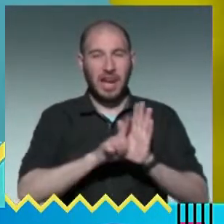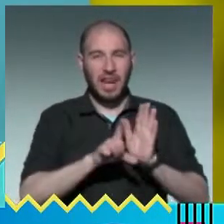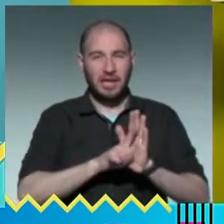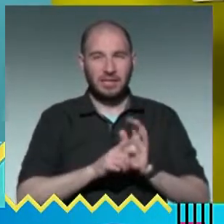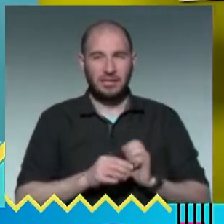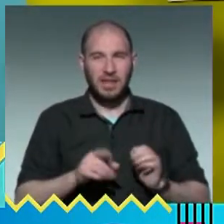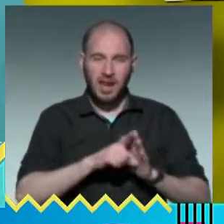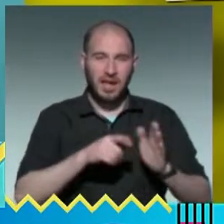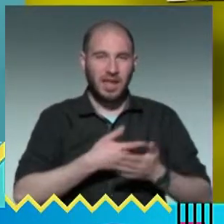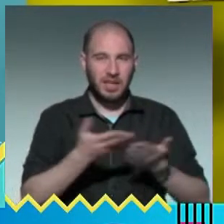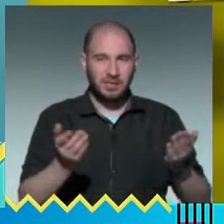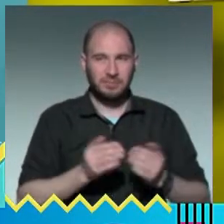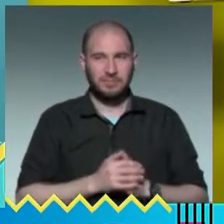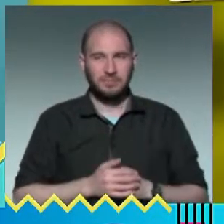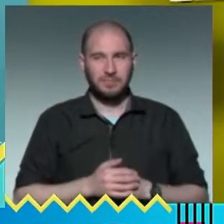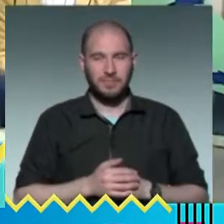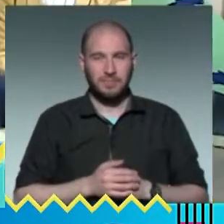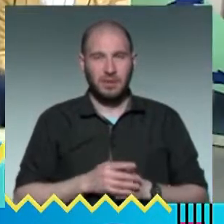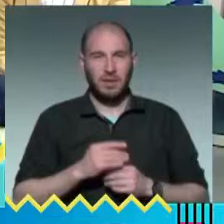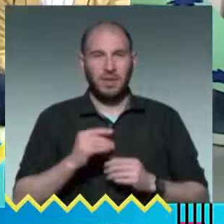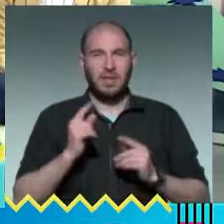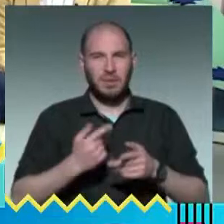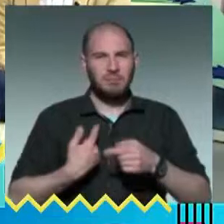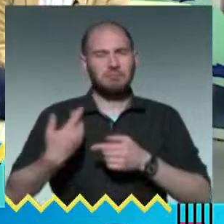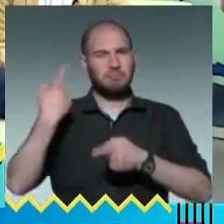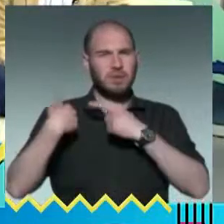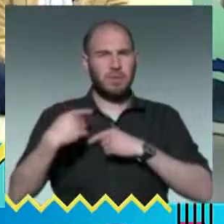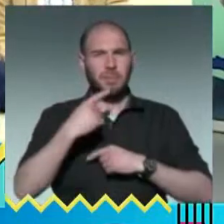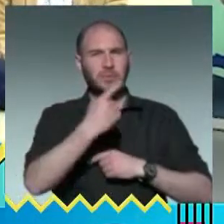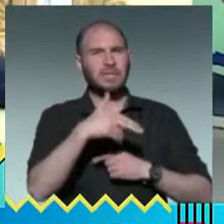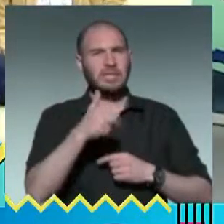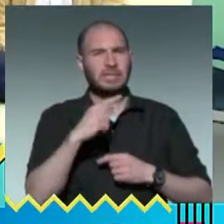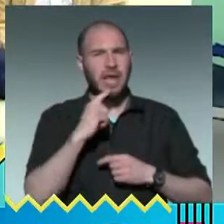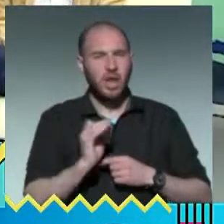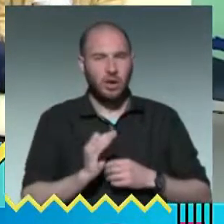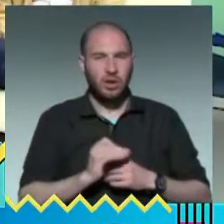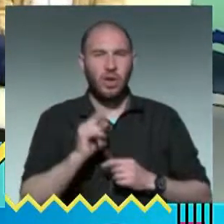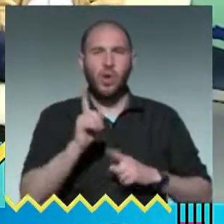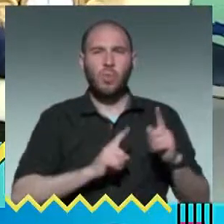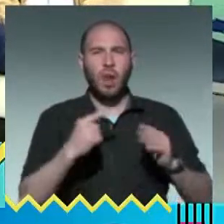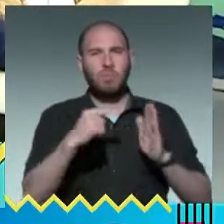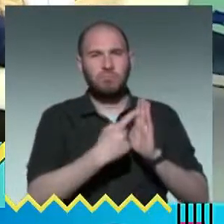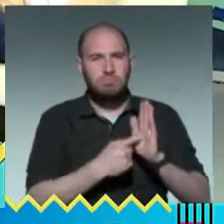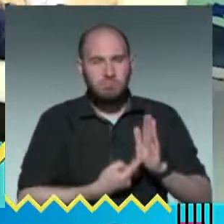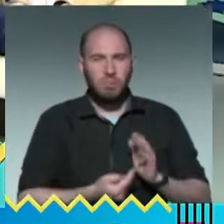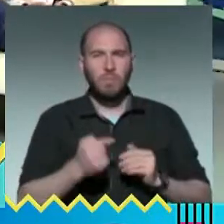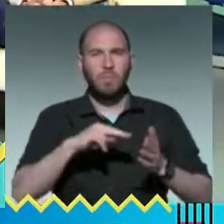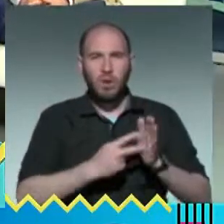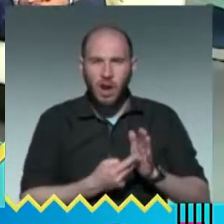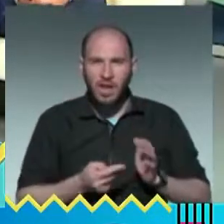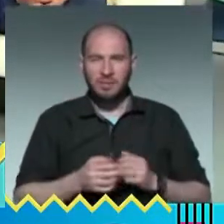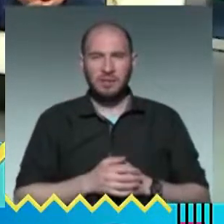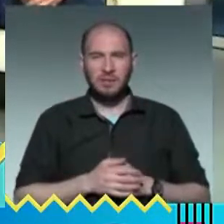en general y quizás ir un poquito más hacia atrás y preguntarte, Natalio, ¿cuáles fueron esas cosas esos problemas